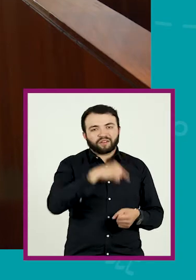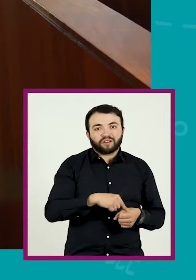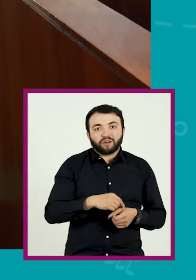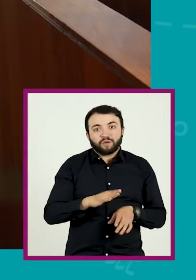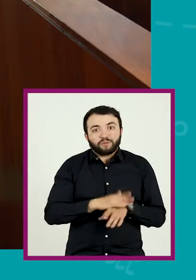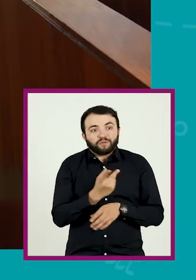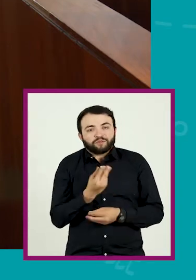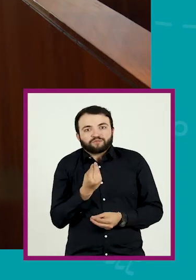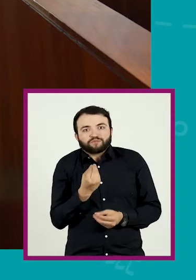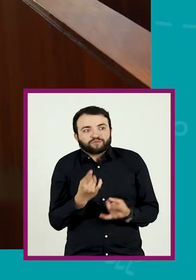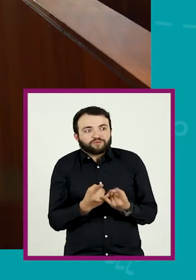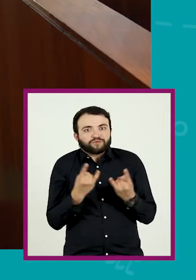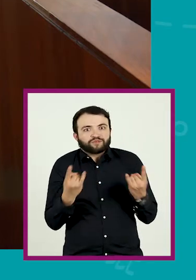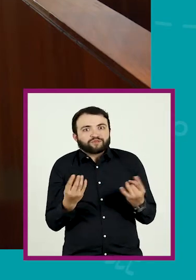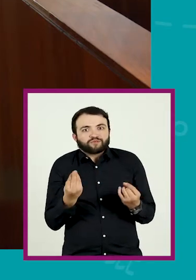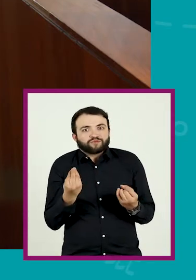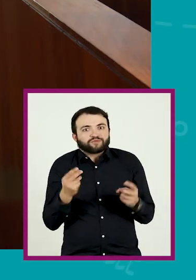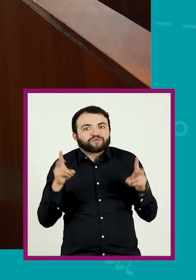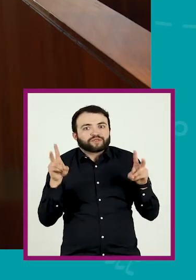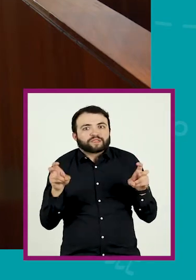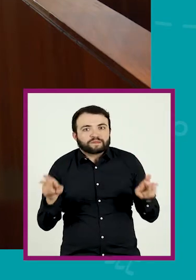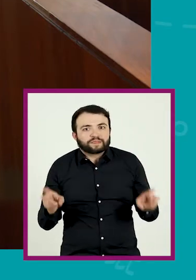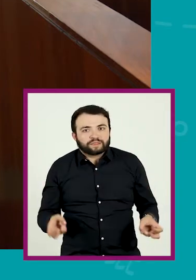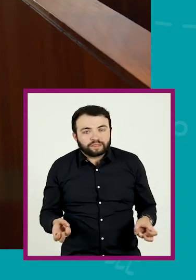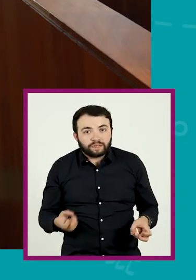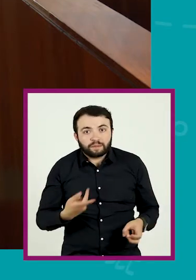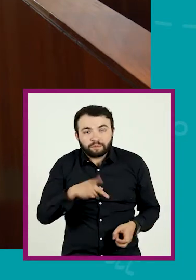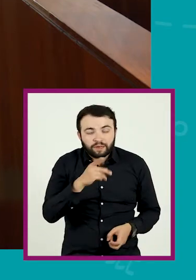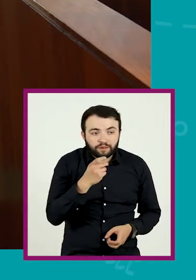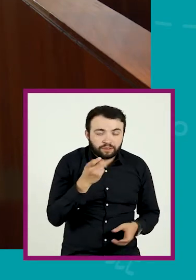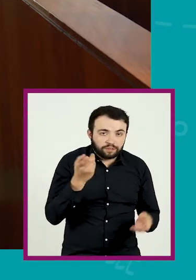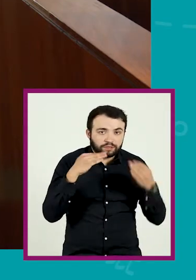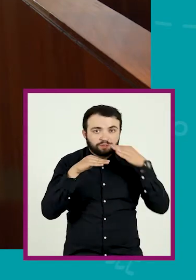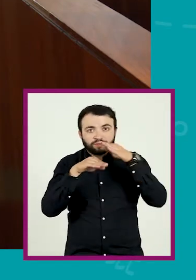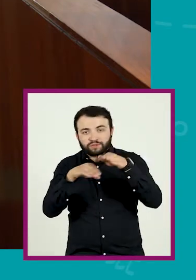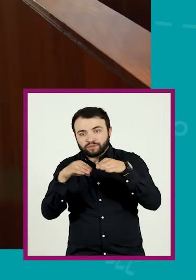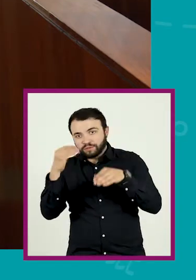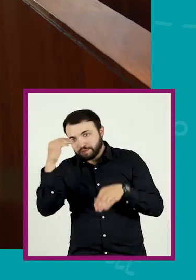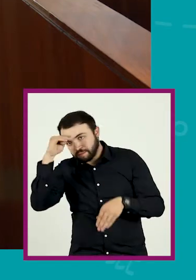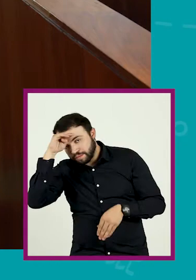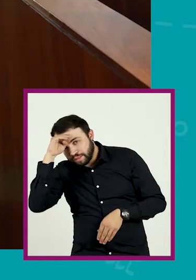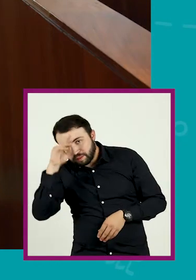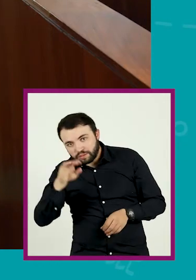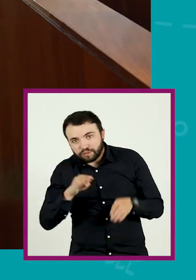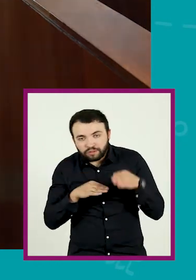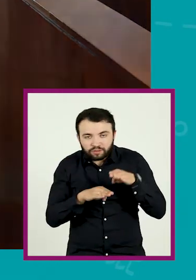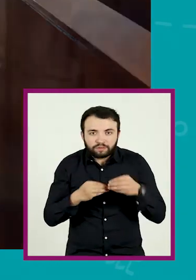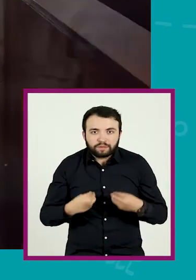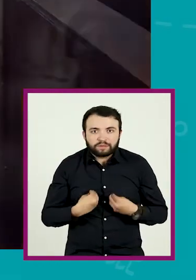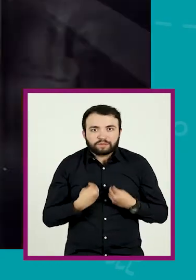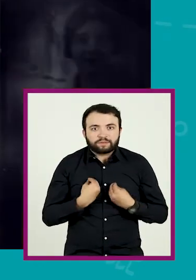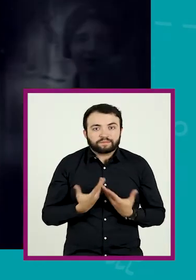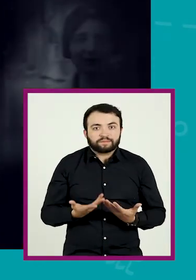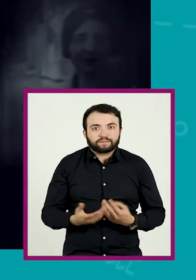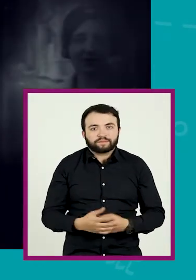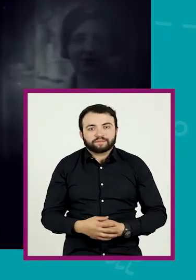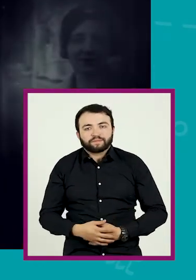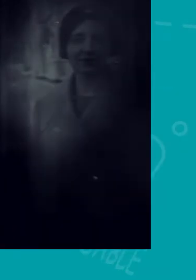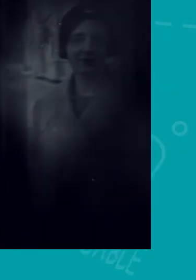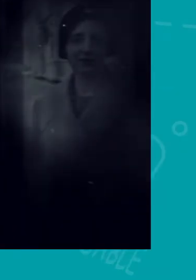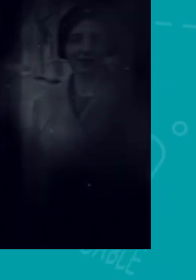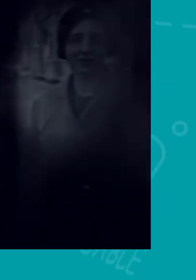excesivas, pero que de todas maneras la propia filosofía y la razón humana tiene la capacidad pues de afrontarlos.